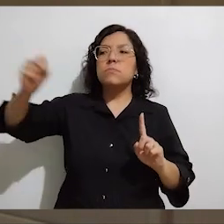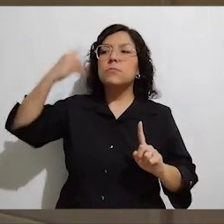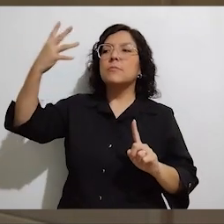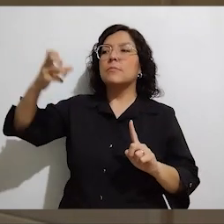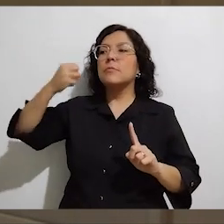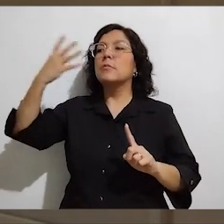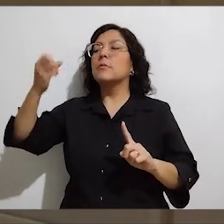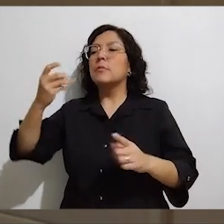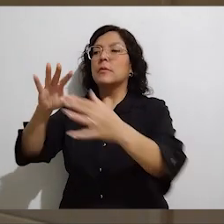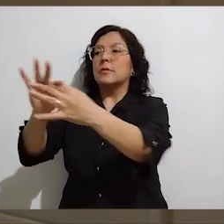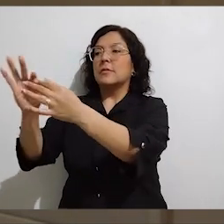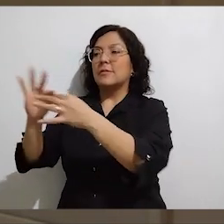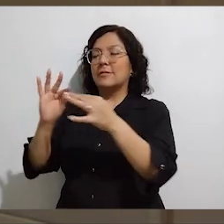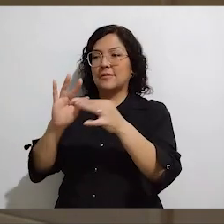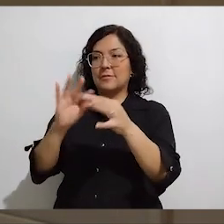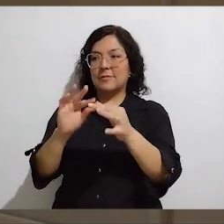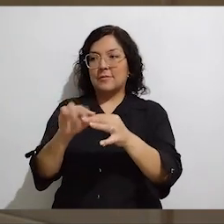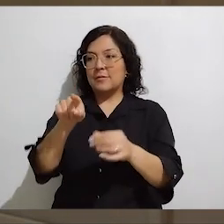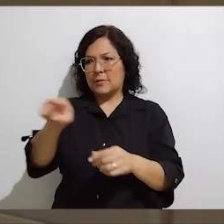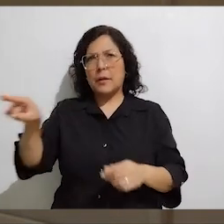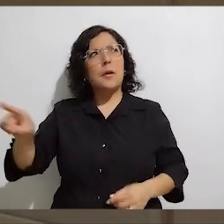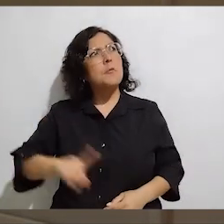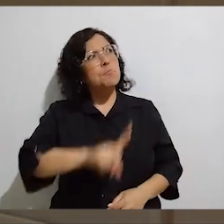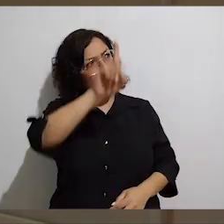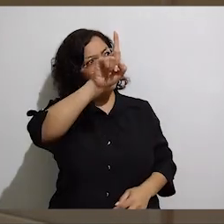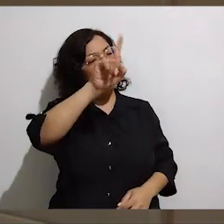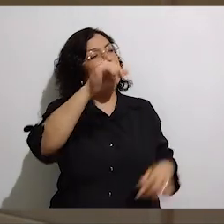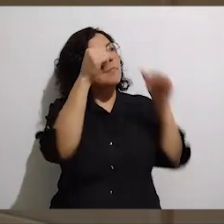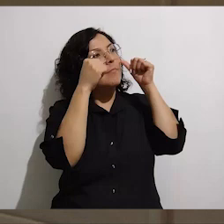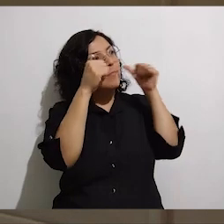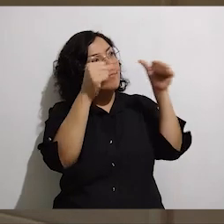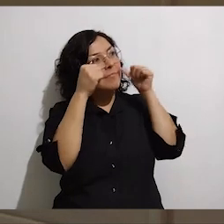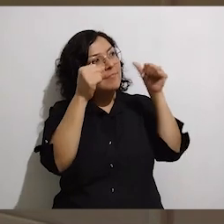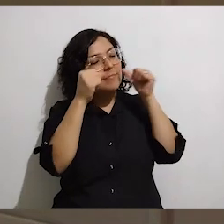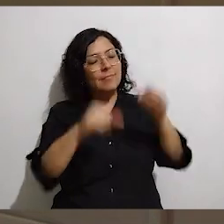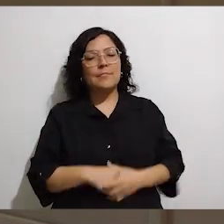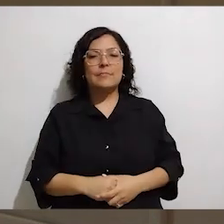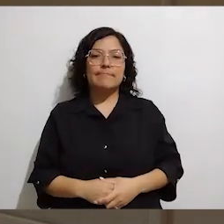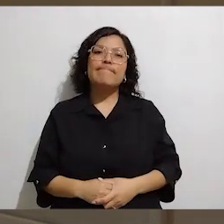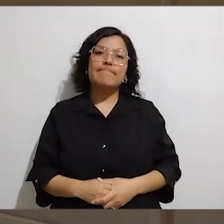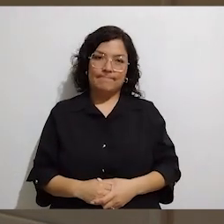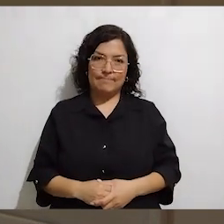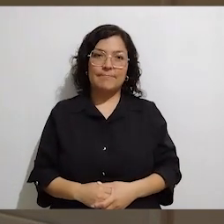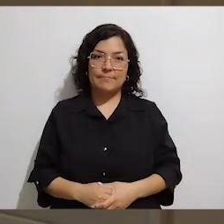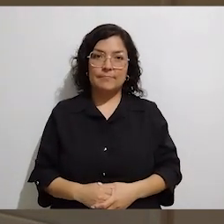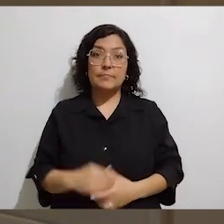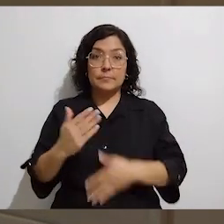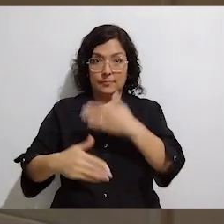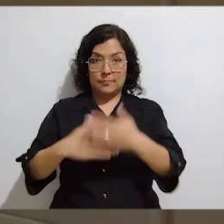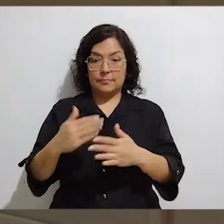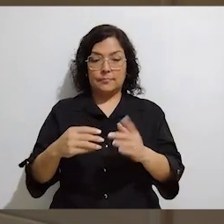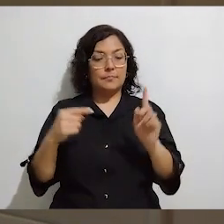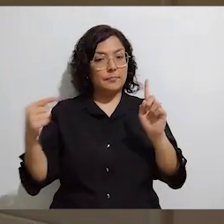valioso que es importante que la ciudadanía pueda ejercer con responsabilidad para que de esta manera las y los funcionarios públicos